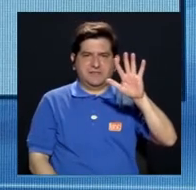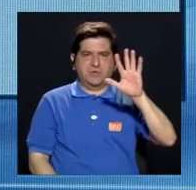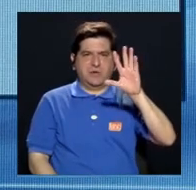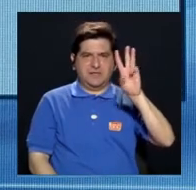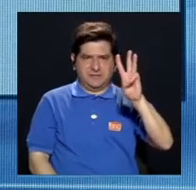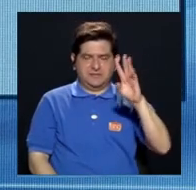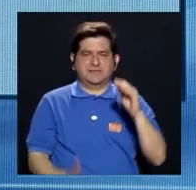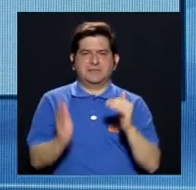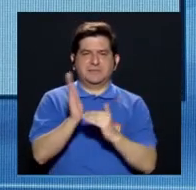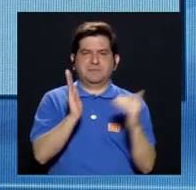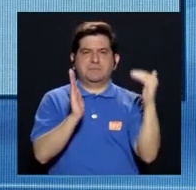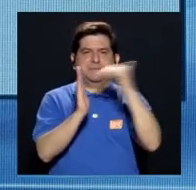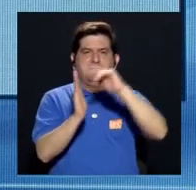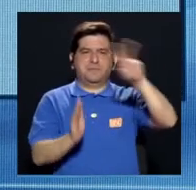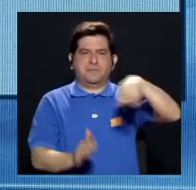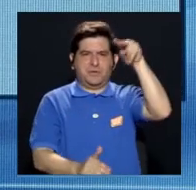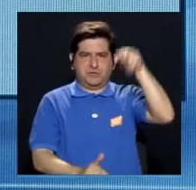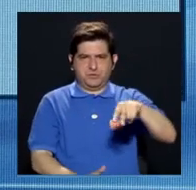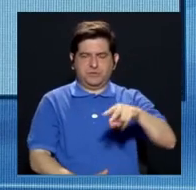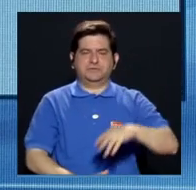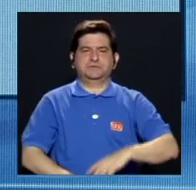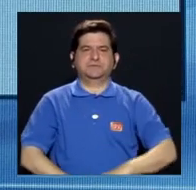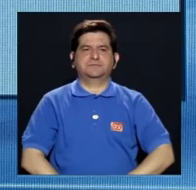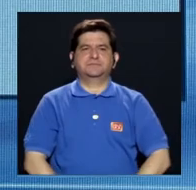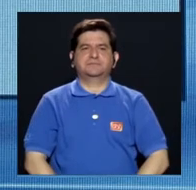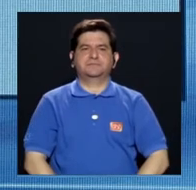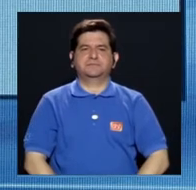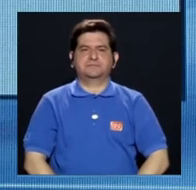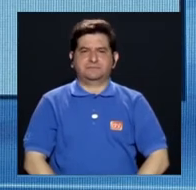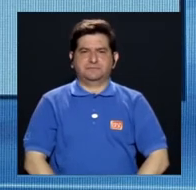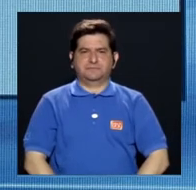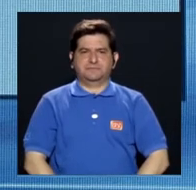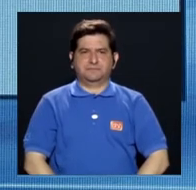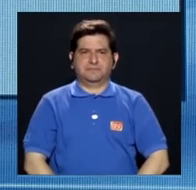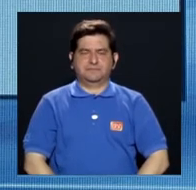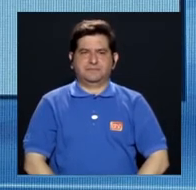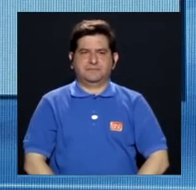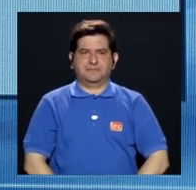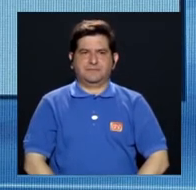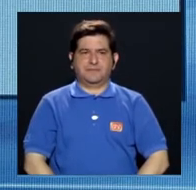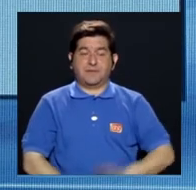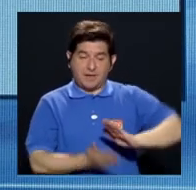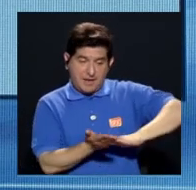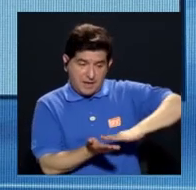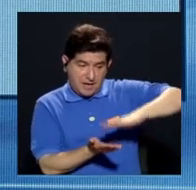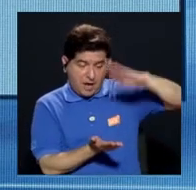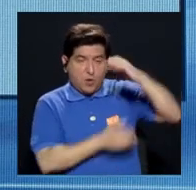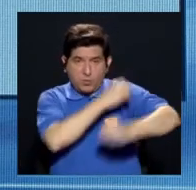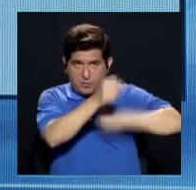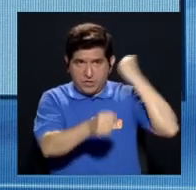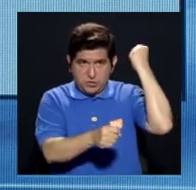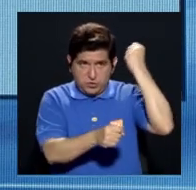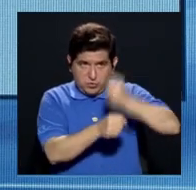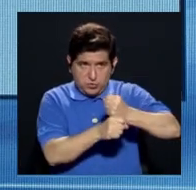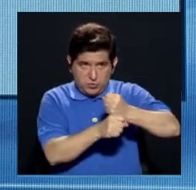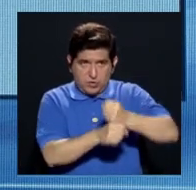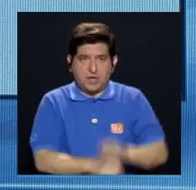18.756 millones de colones, siendo el aumento para el año